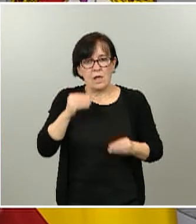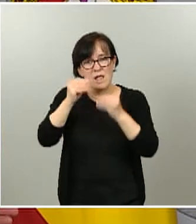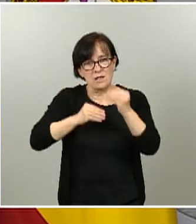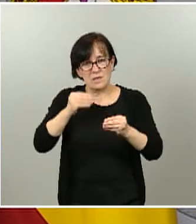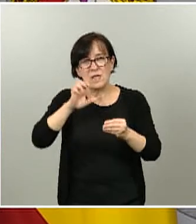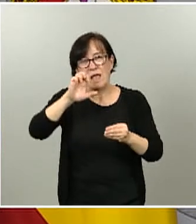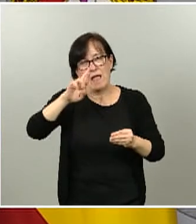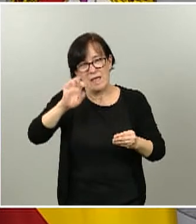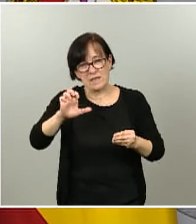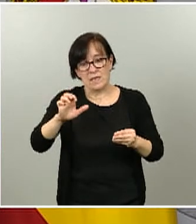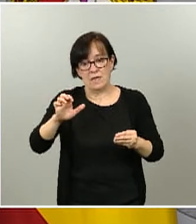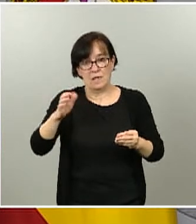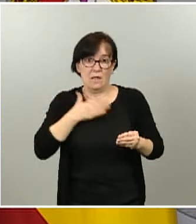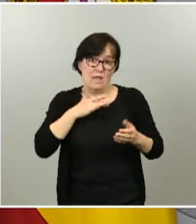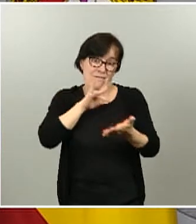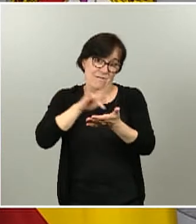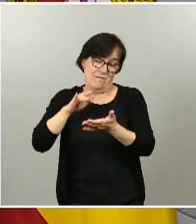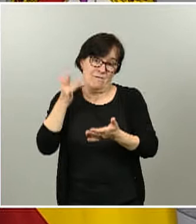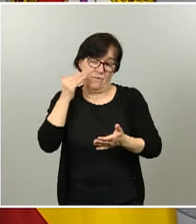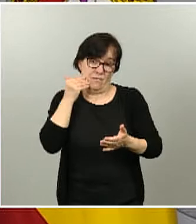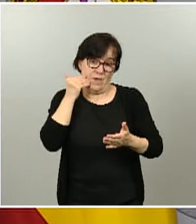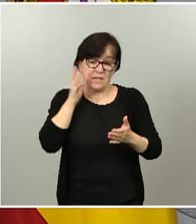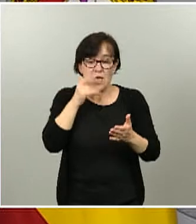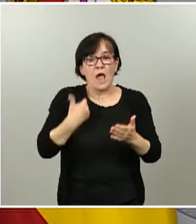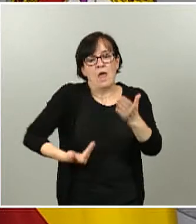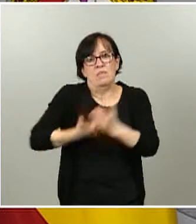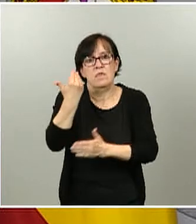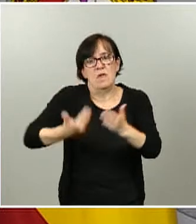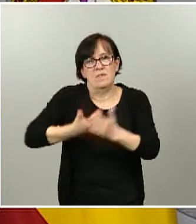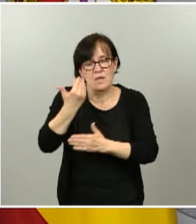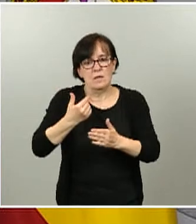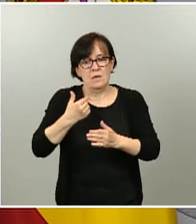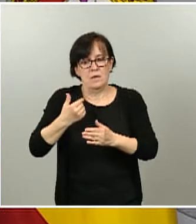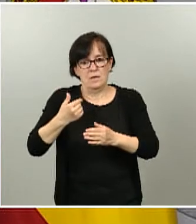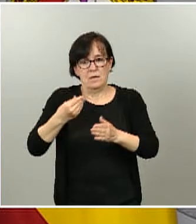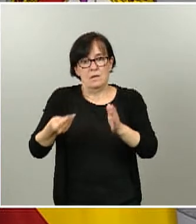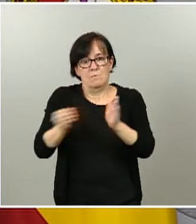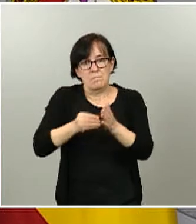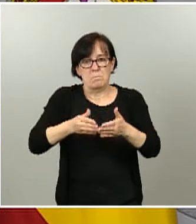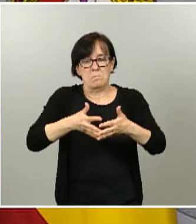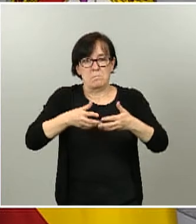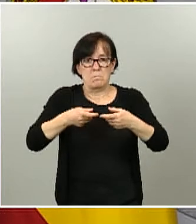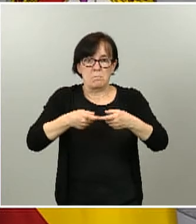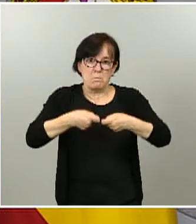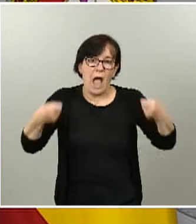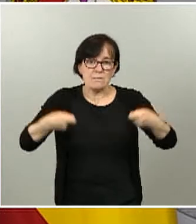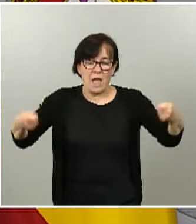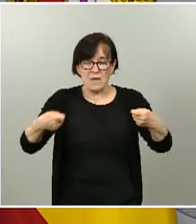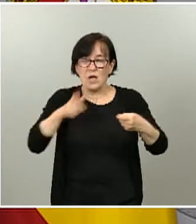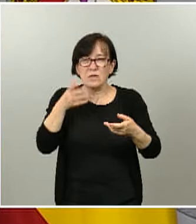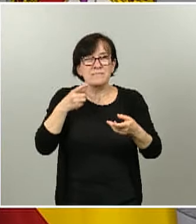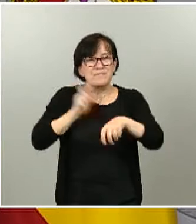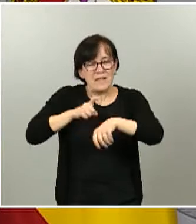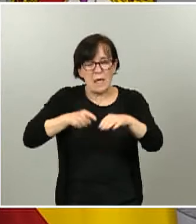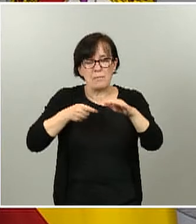fechas propias. No obstante, cada día se producen incorporaciones distintas y, por tanto, los tiempos de tramitación, de comprobación,